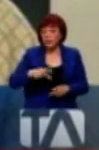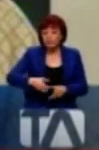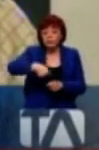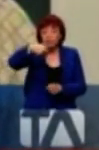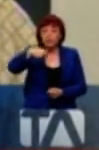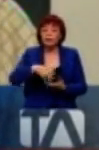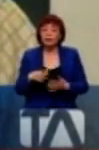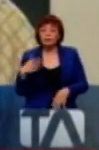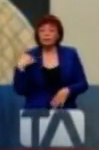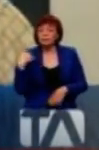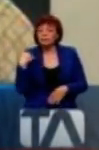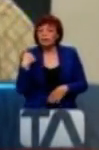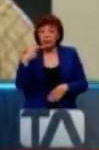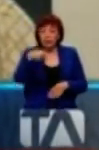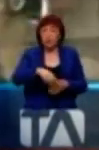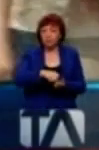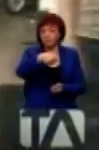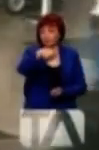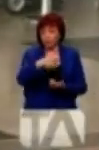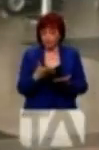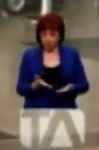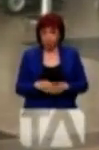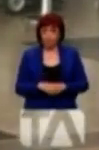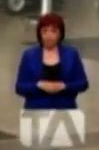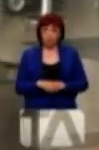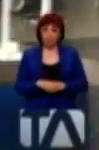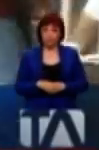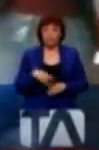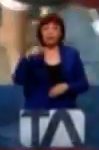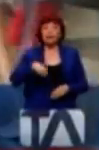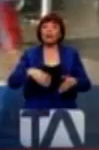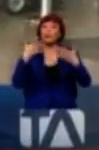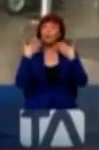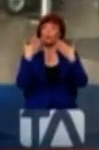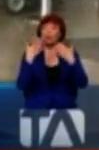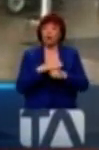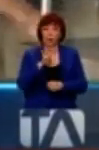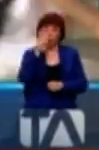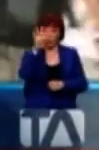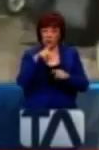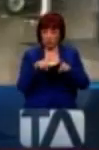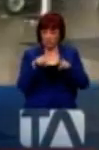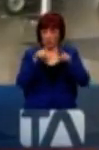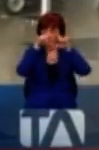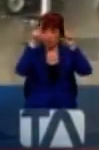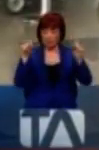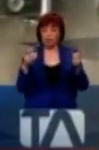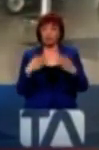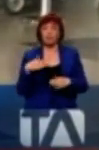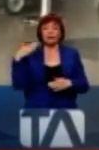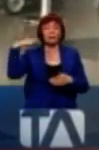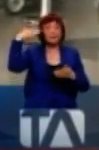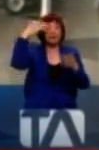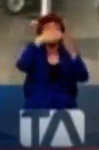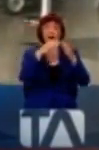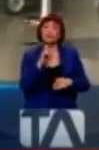adicionalmente, todo lo que lleve el pasajero en la mano. Solo aquí en el aeropuerto de Guayaquil, 4 aerolíneas tienen vuelo directo hacia Estados Unidos. En